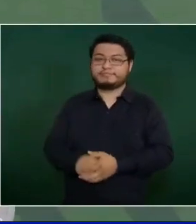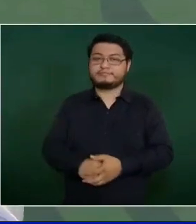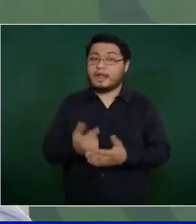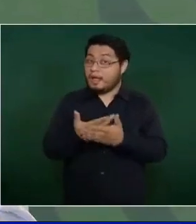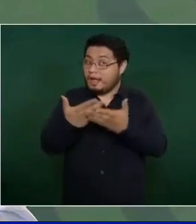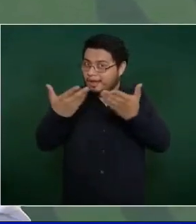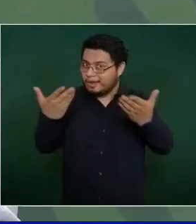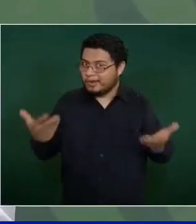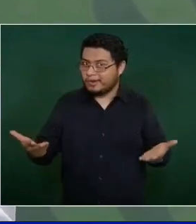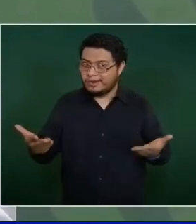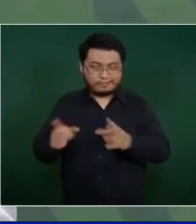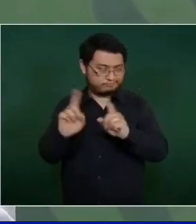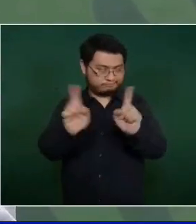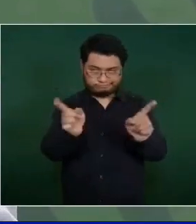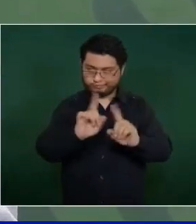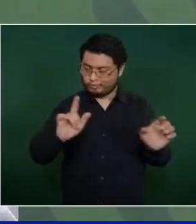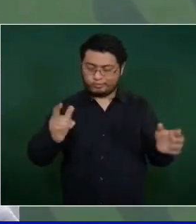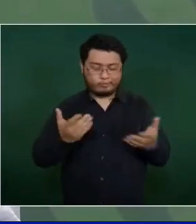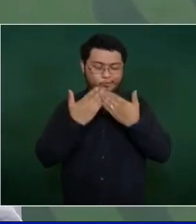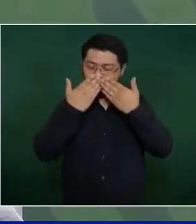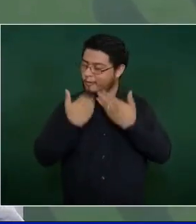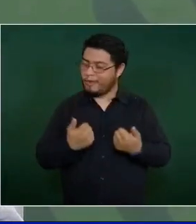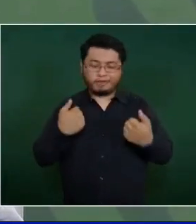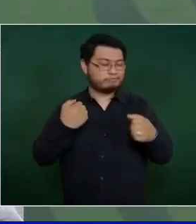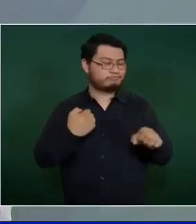ya no hay esclavitud,